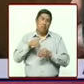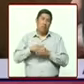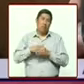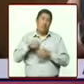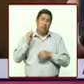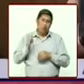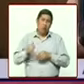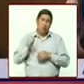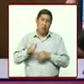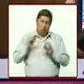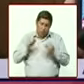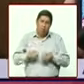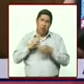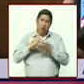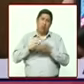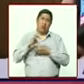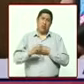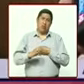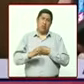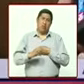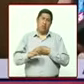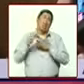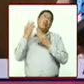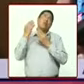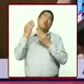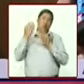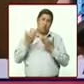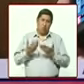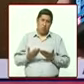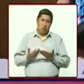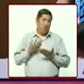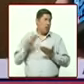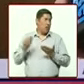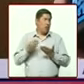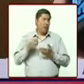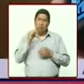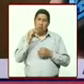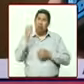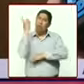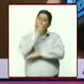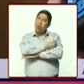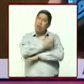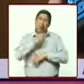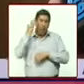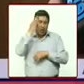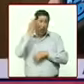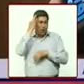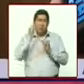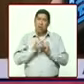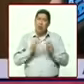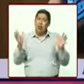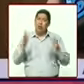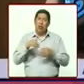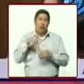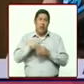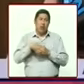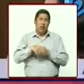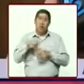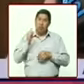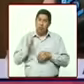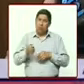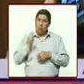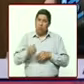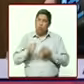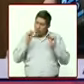puedan desarrollar en diciembre. Hay una esperanza por parte de la ciudadanía que ya quedan pocos días para el fiscal general que el tema de las elecciones judiciales